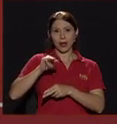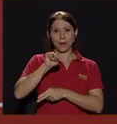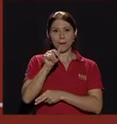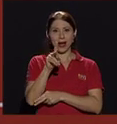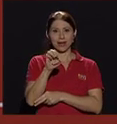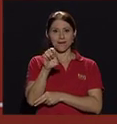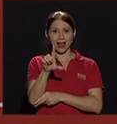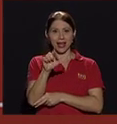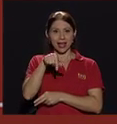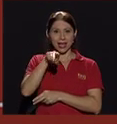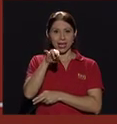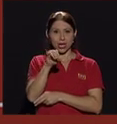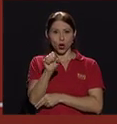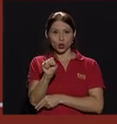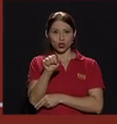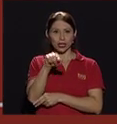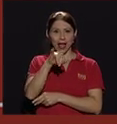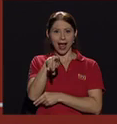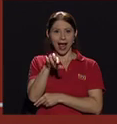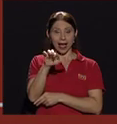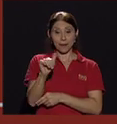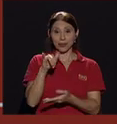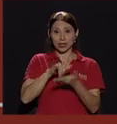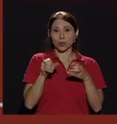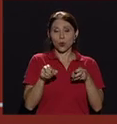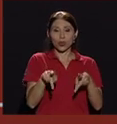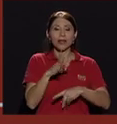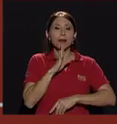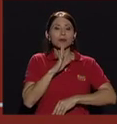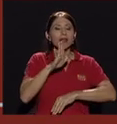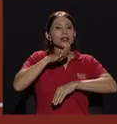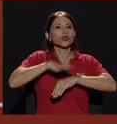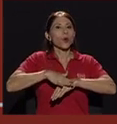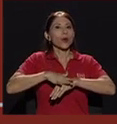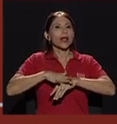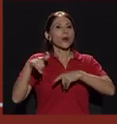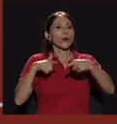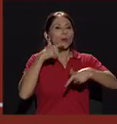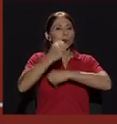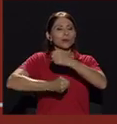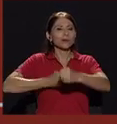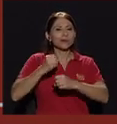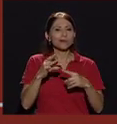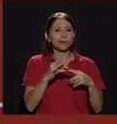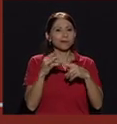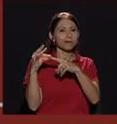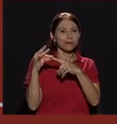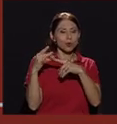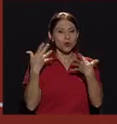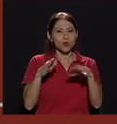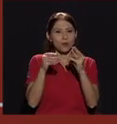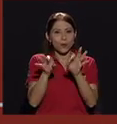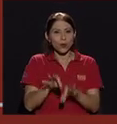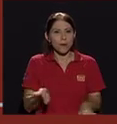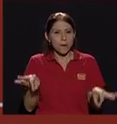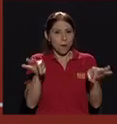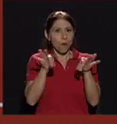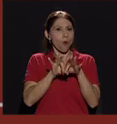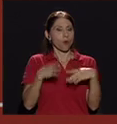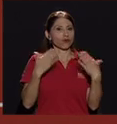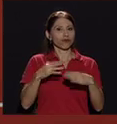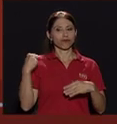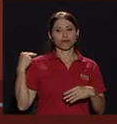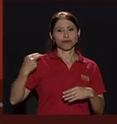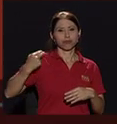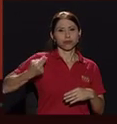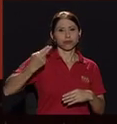Maribel Quiroz Jara y en esta oportunidad vamos a hablar de un aniversario muy especial, muy importante en la